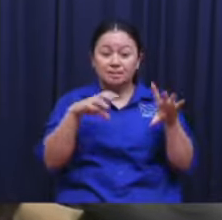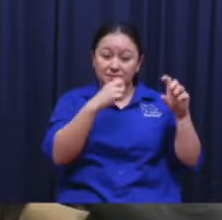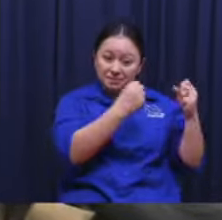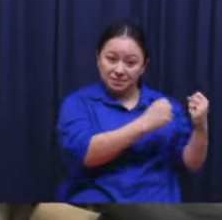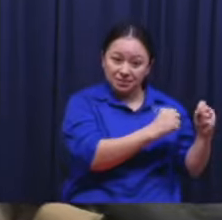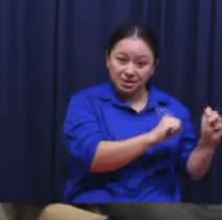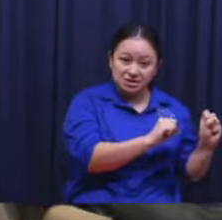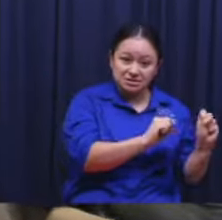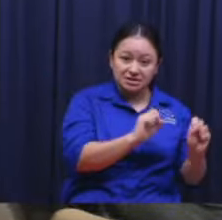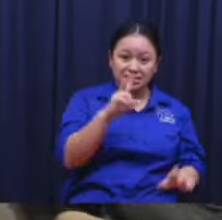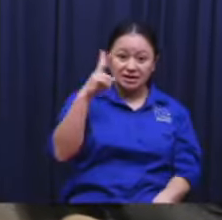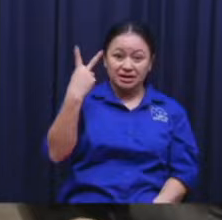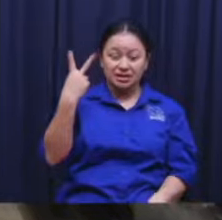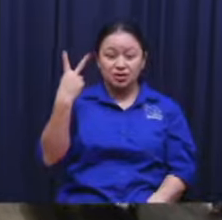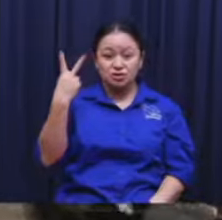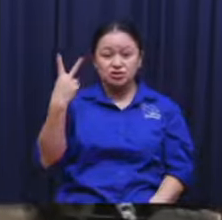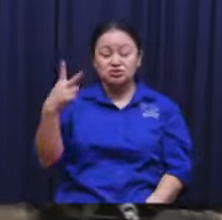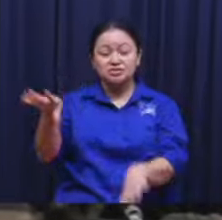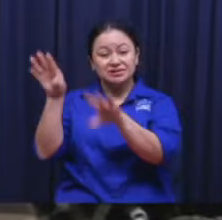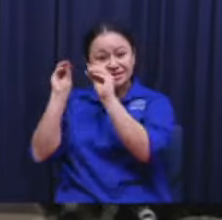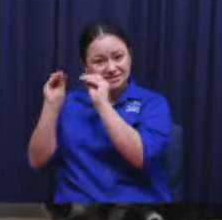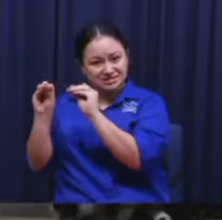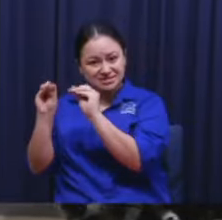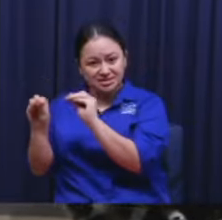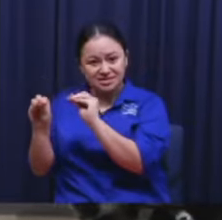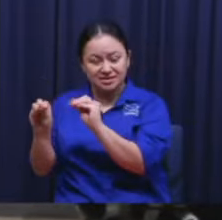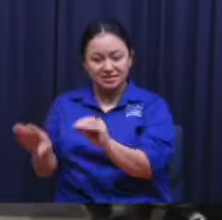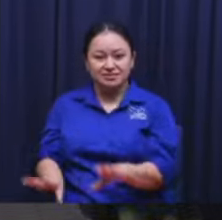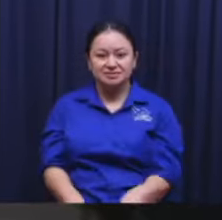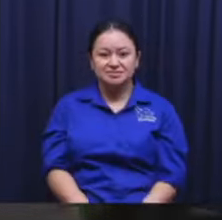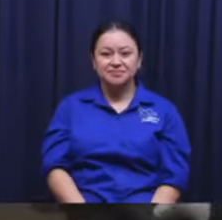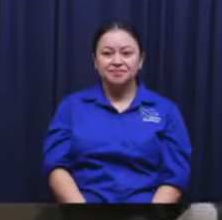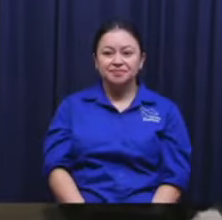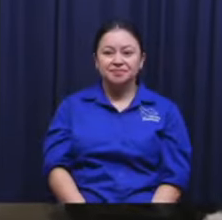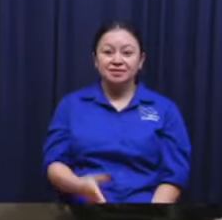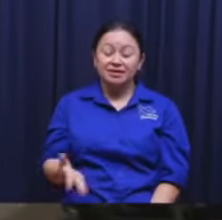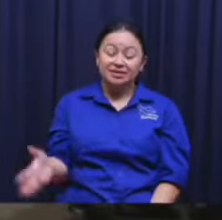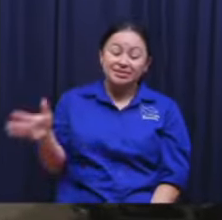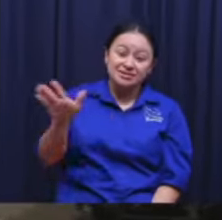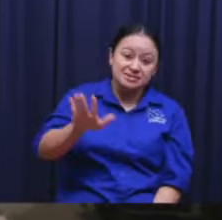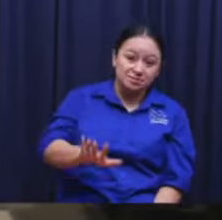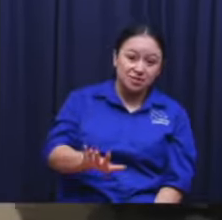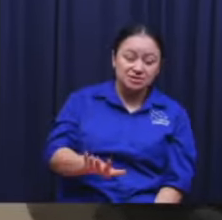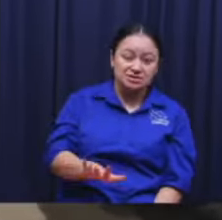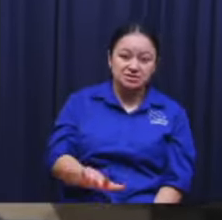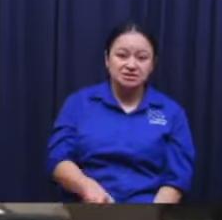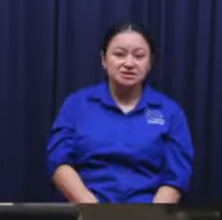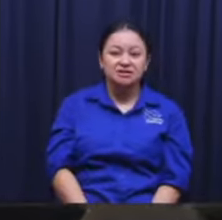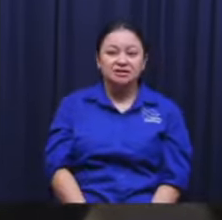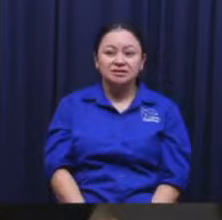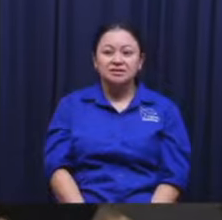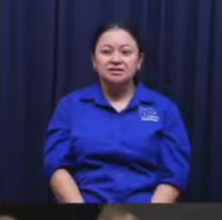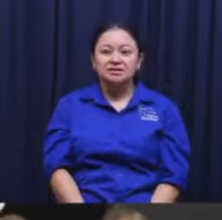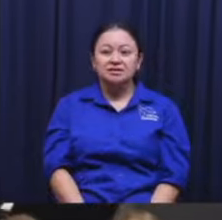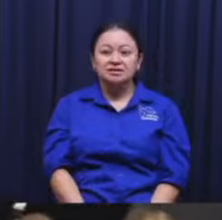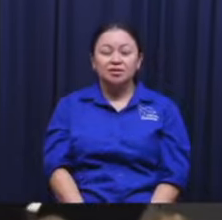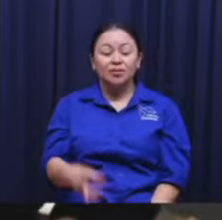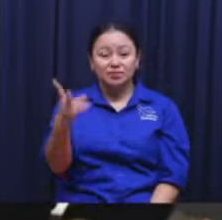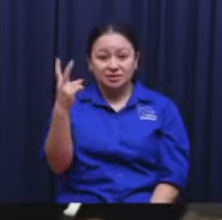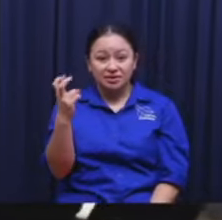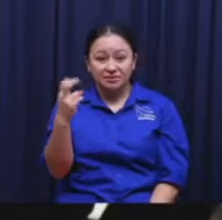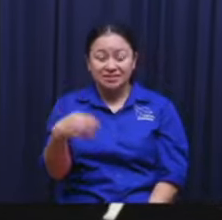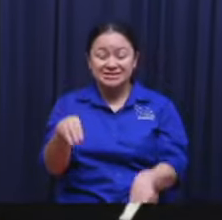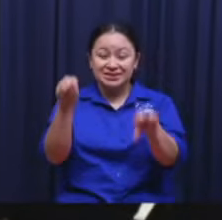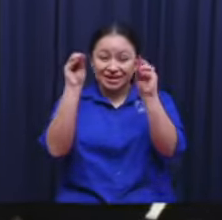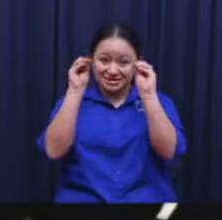y después las enseña. Primero las hace y después las enseña. Pero después tiene que volver la enseñanza,